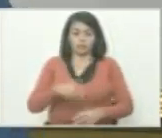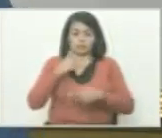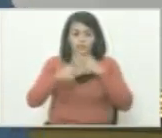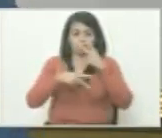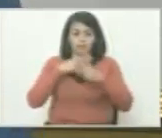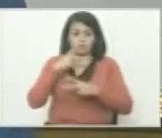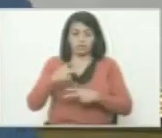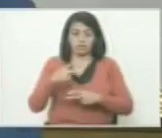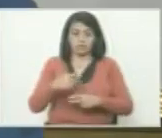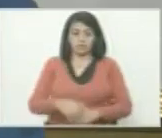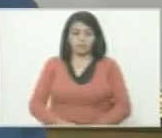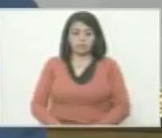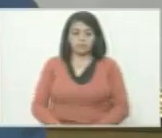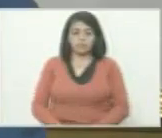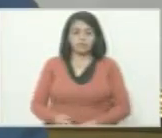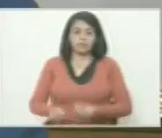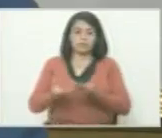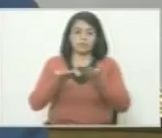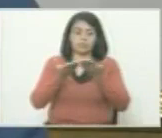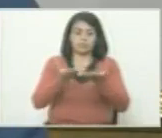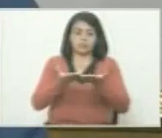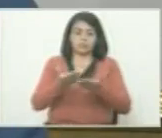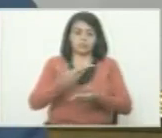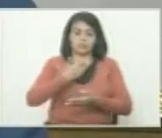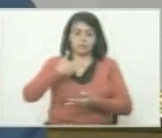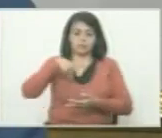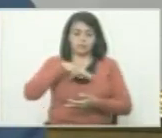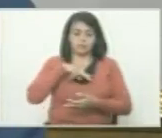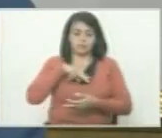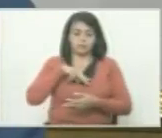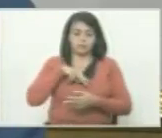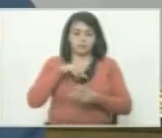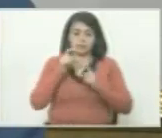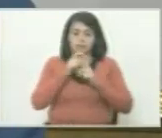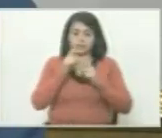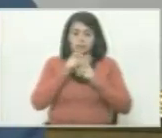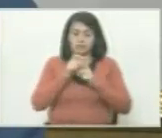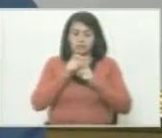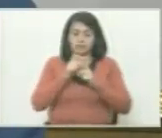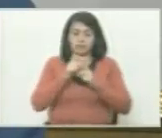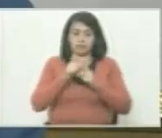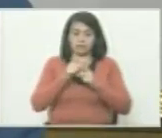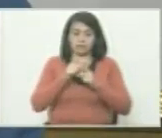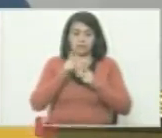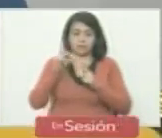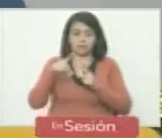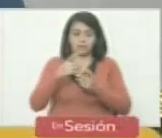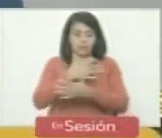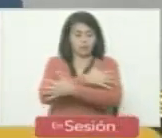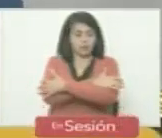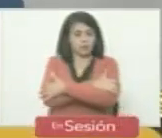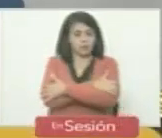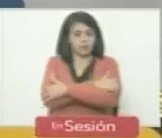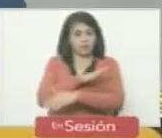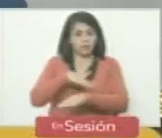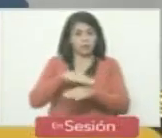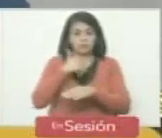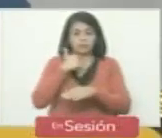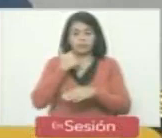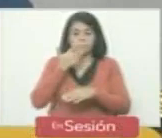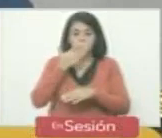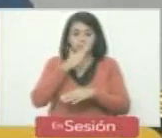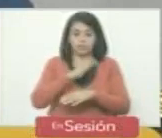política. Le enviamos nuestra solidaridad y nuestro abrazo por el